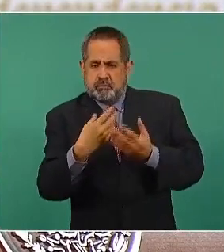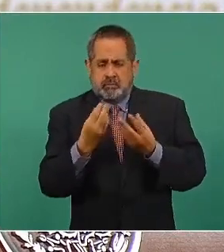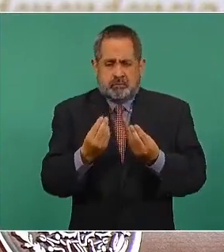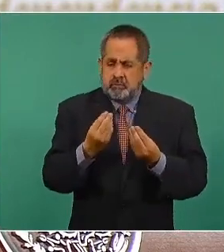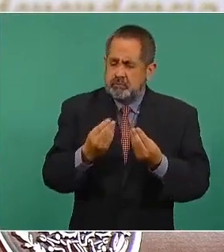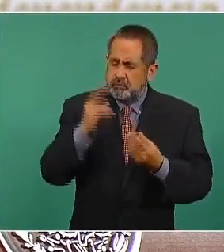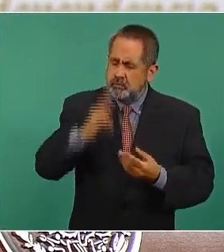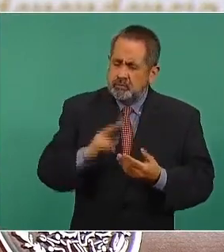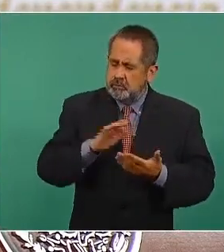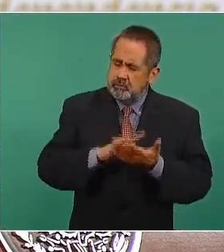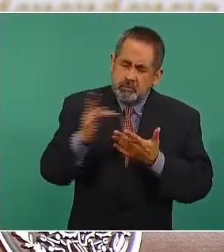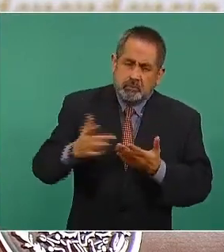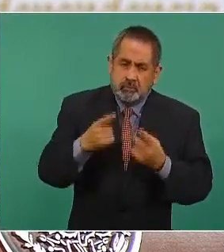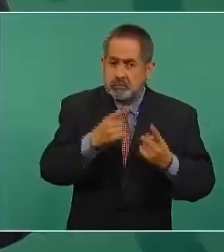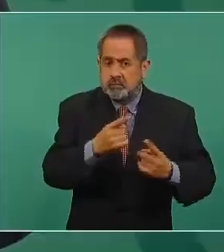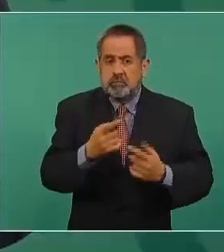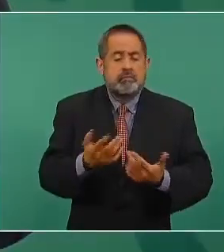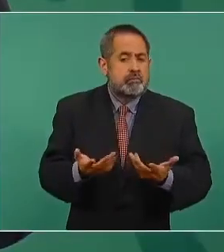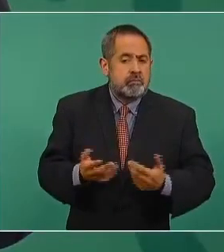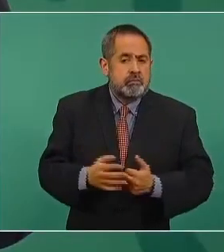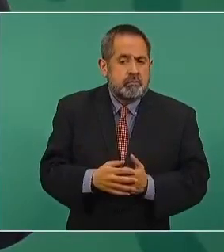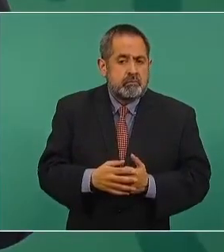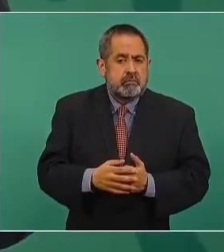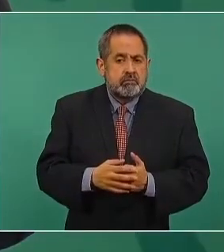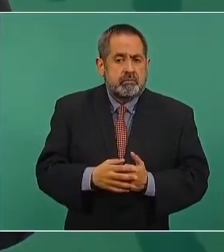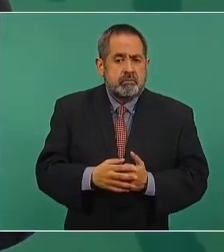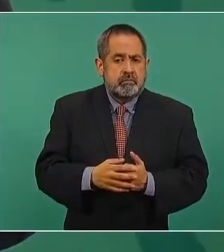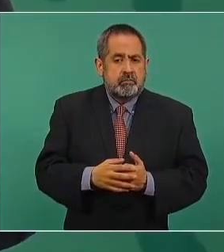muy agradecidos.